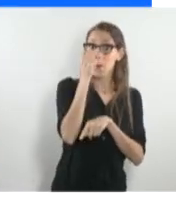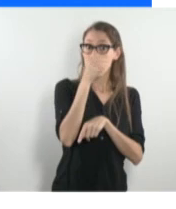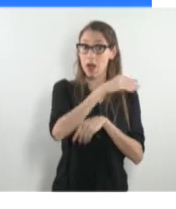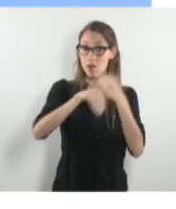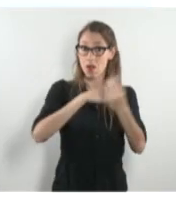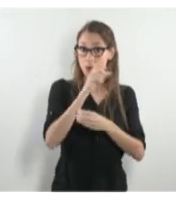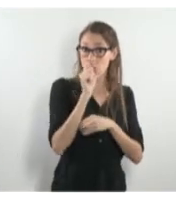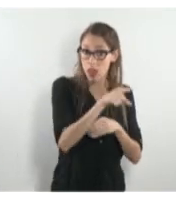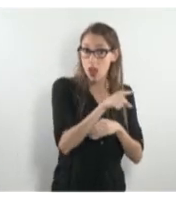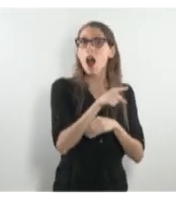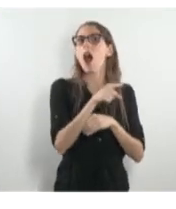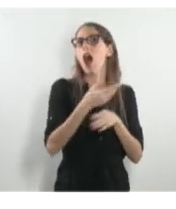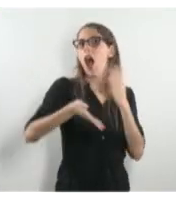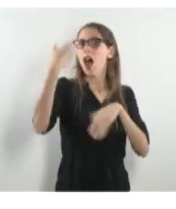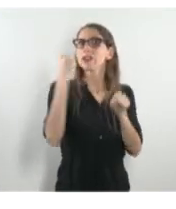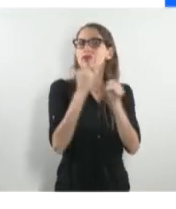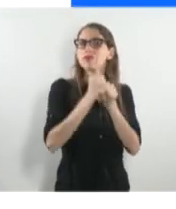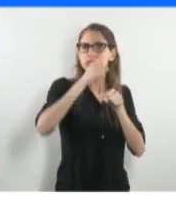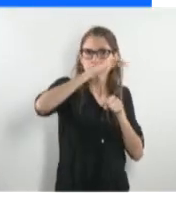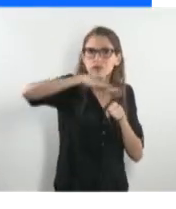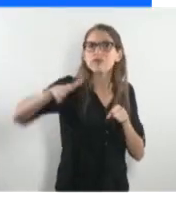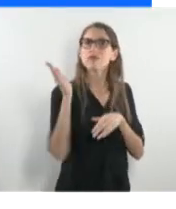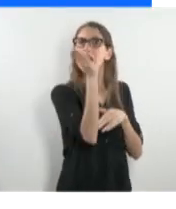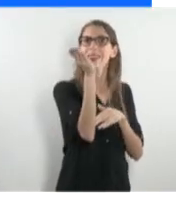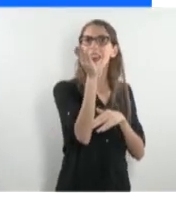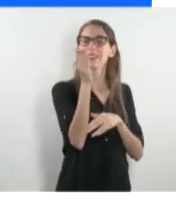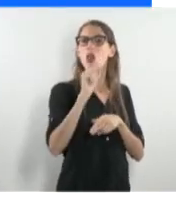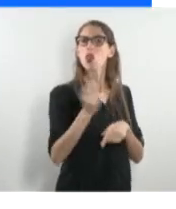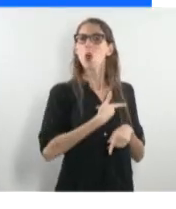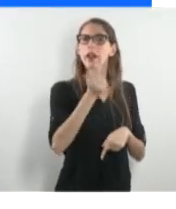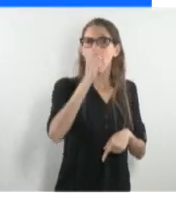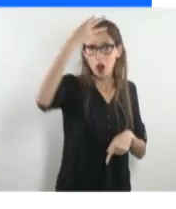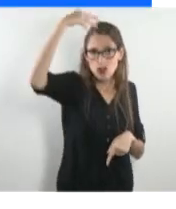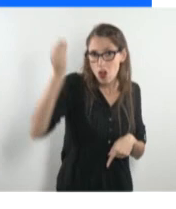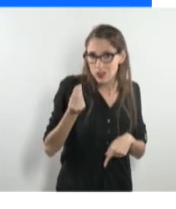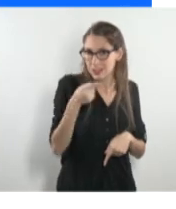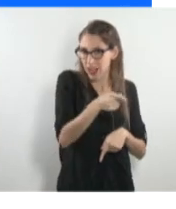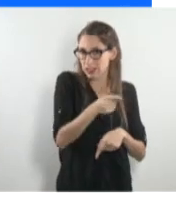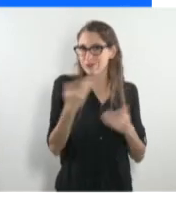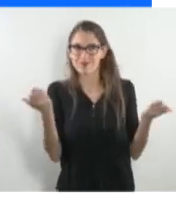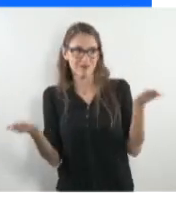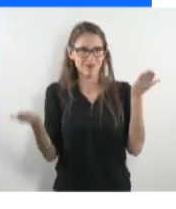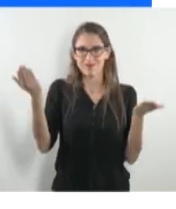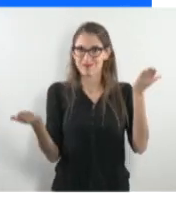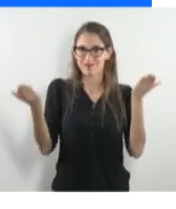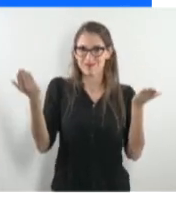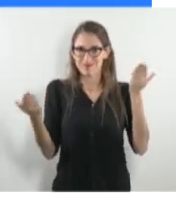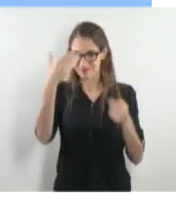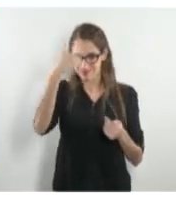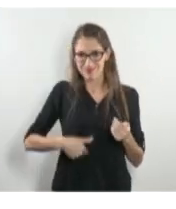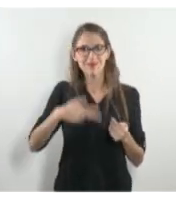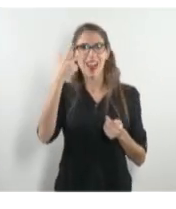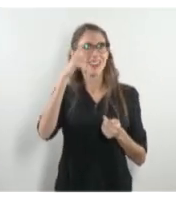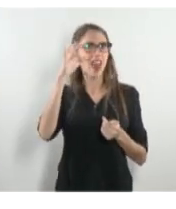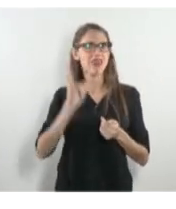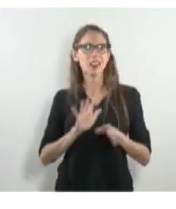había sido mayordomo de una estancia de Rosas, de manera que él está como en una posición que